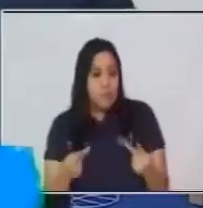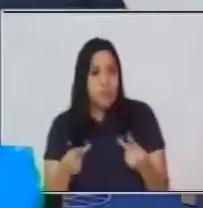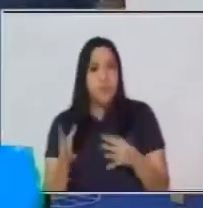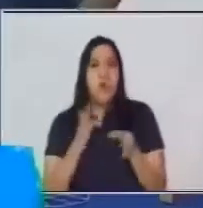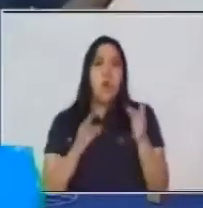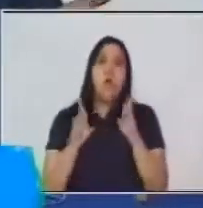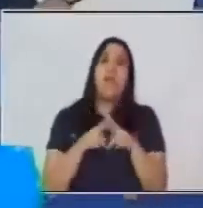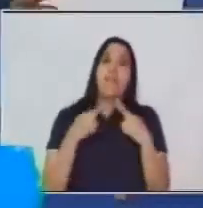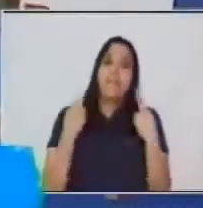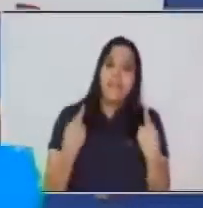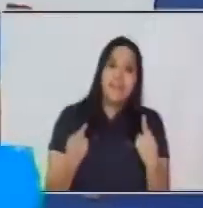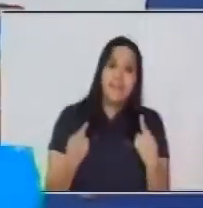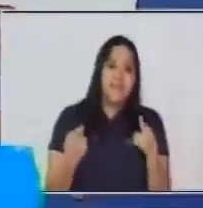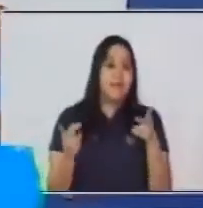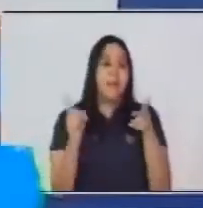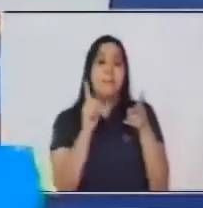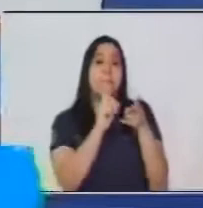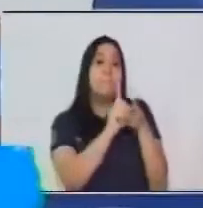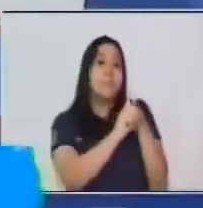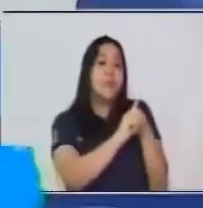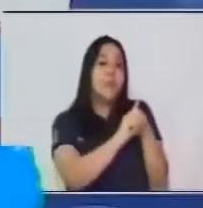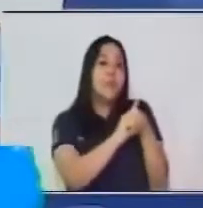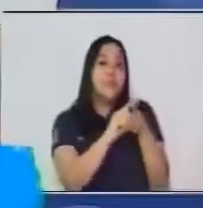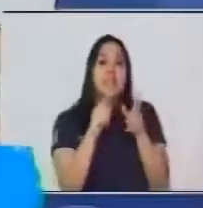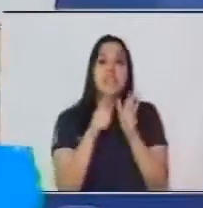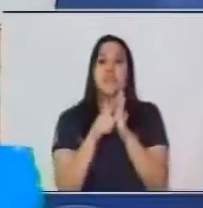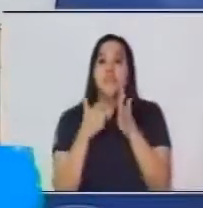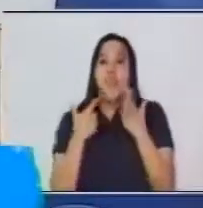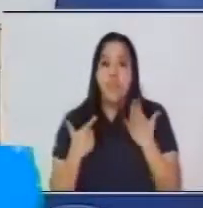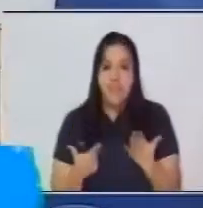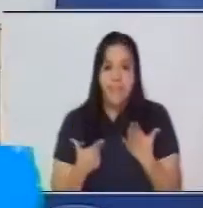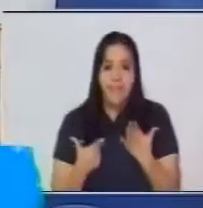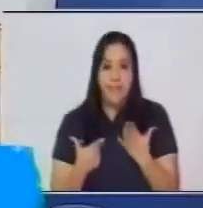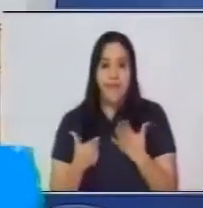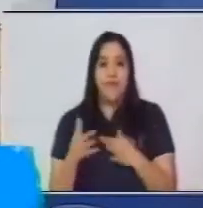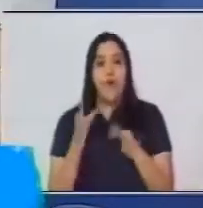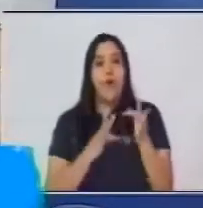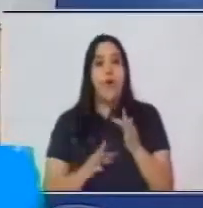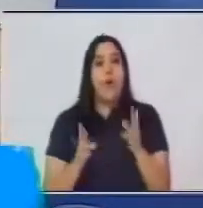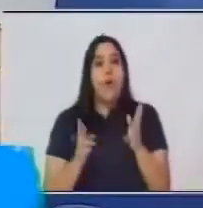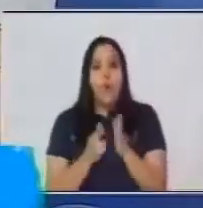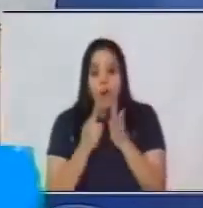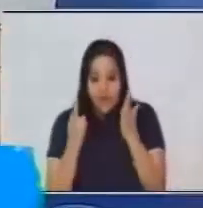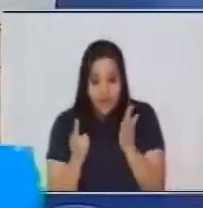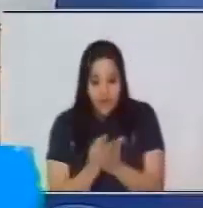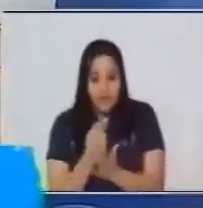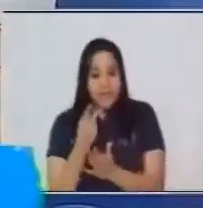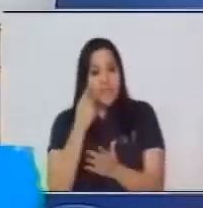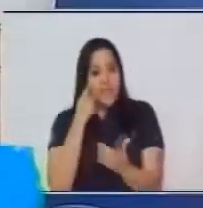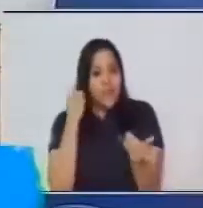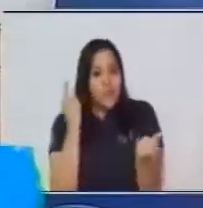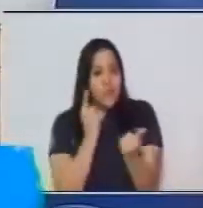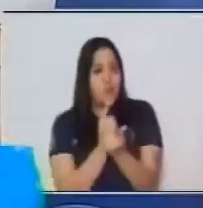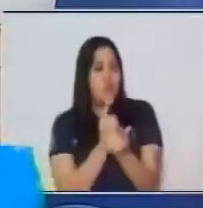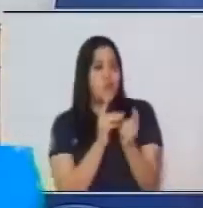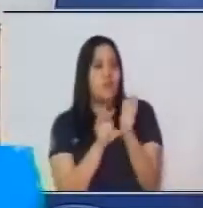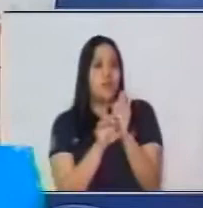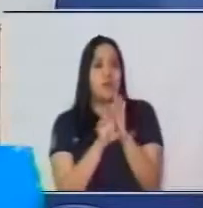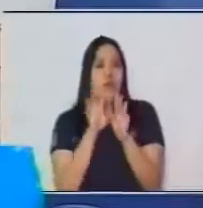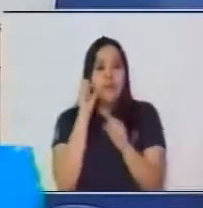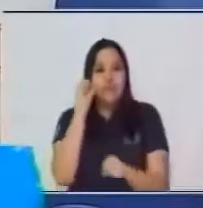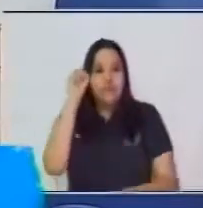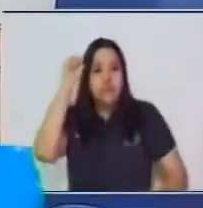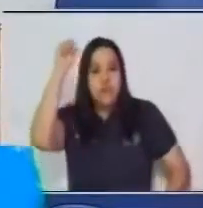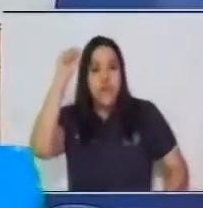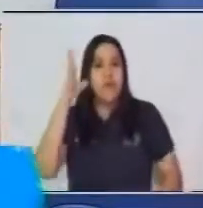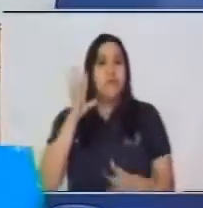que una historieta ya va a formar un libro en sí. Es decir, todos estos como tipos de revistas que podemos encontrar acerca de superhéroes, acerca